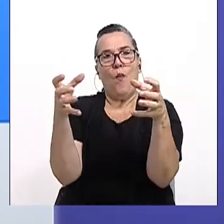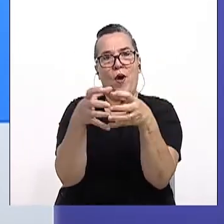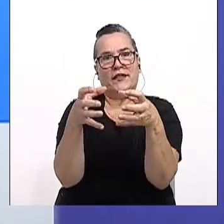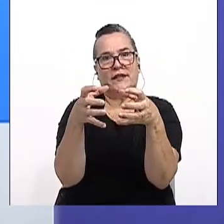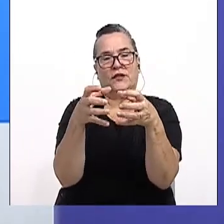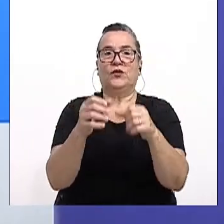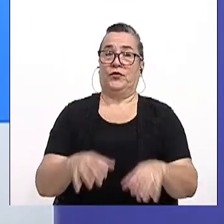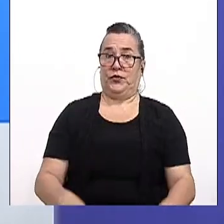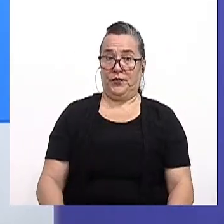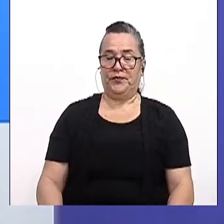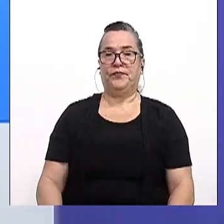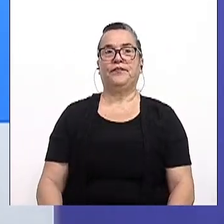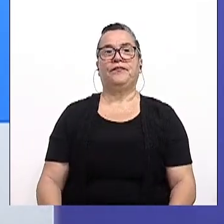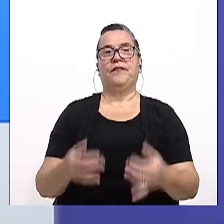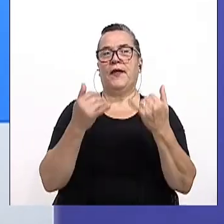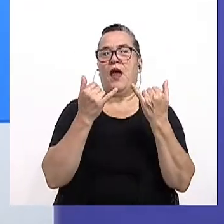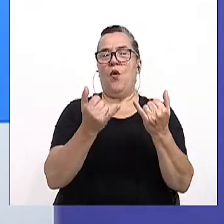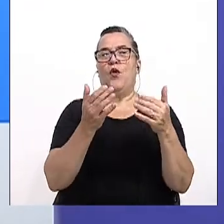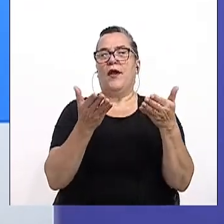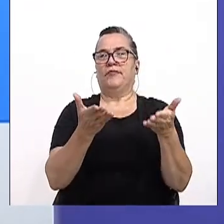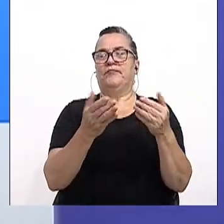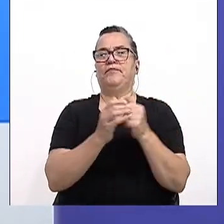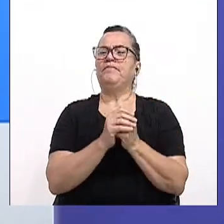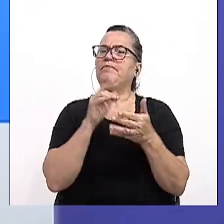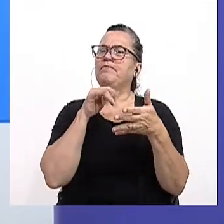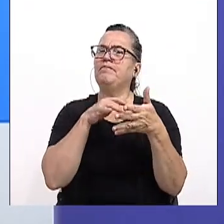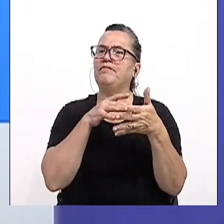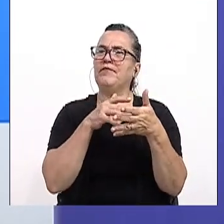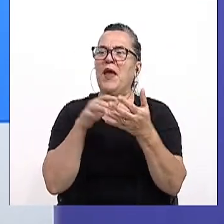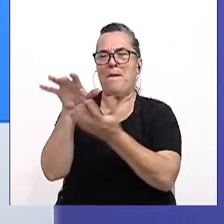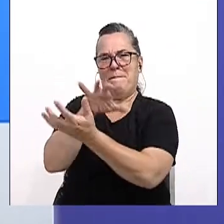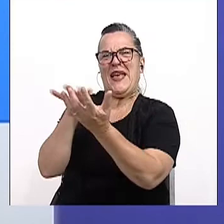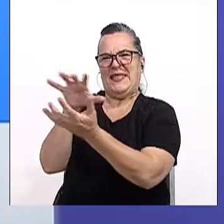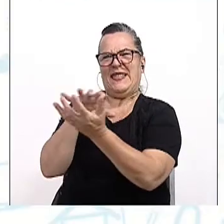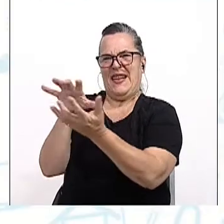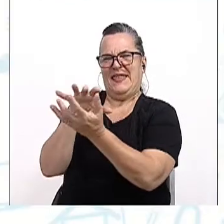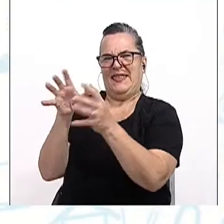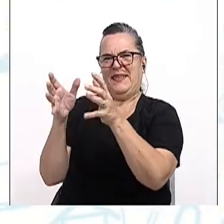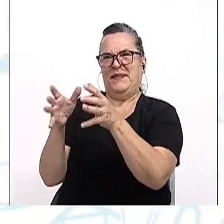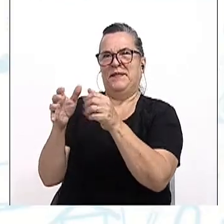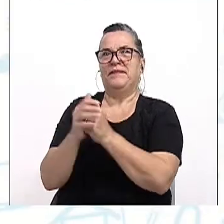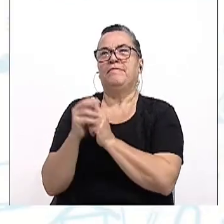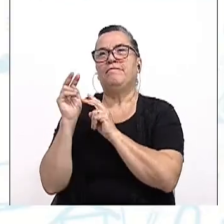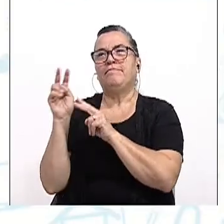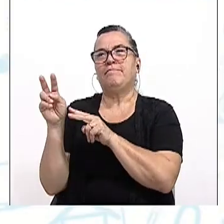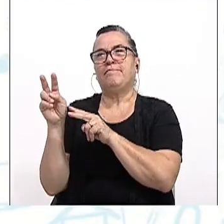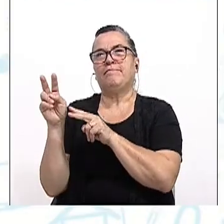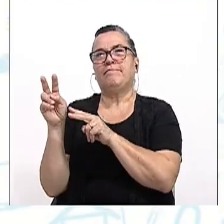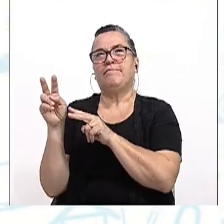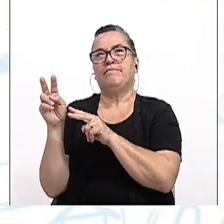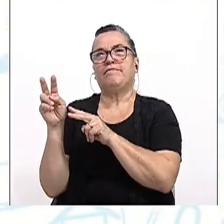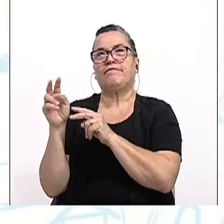ahora vamos a estudiar un poquito las mezclas. Veamos.